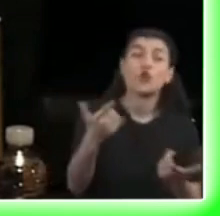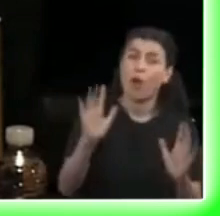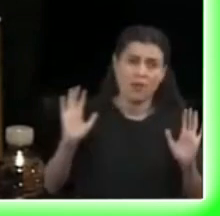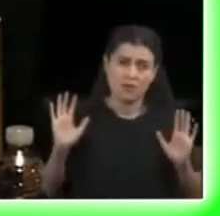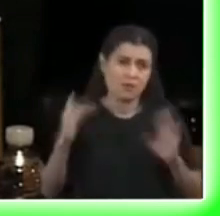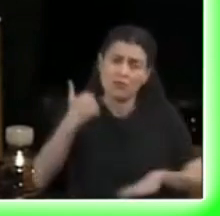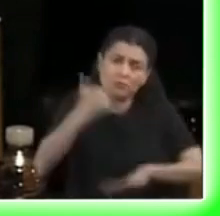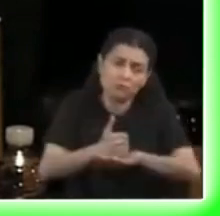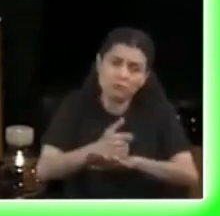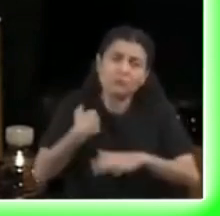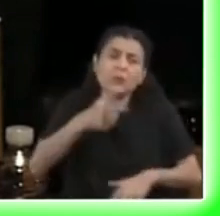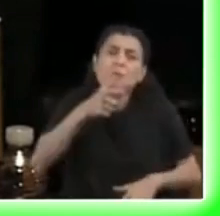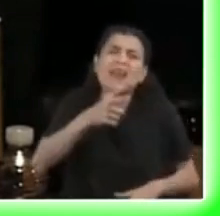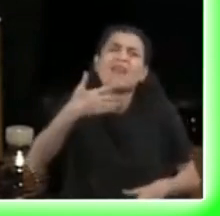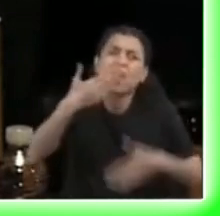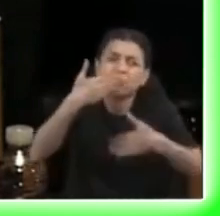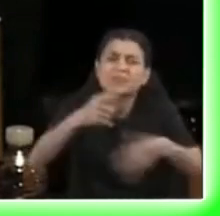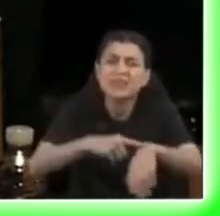Es decir, mi palabra se cumple.